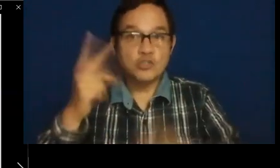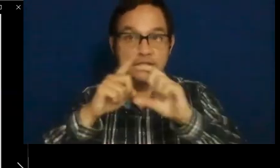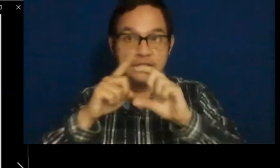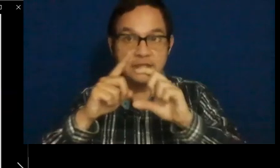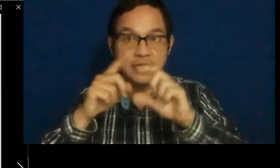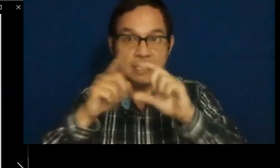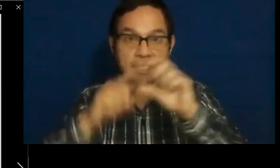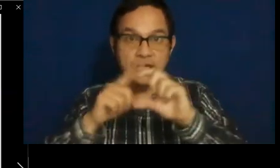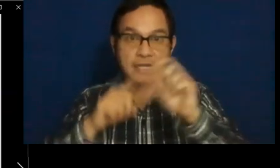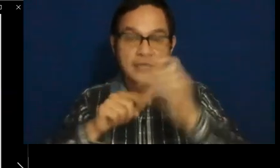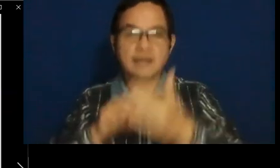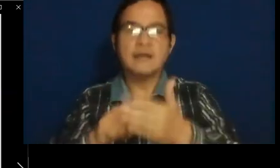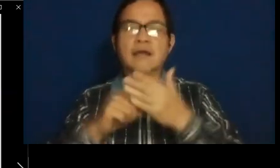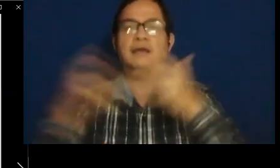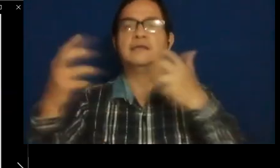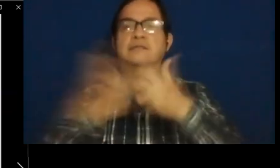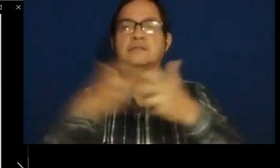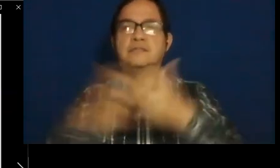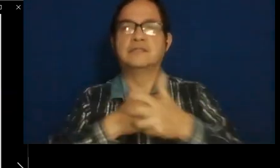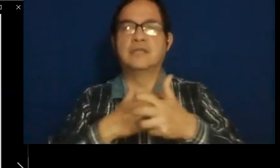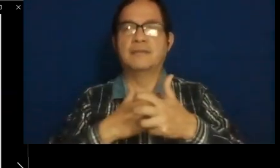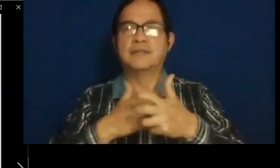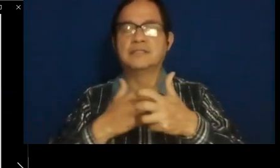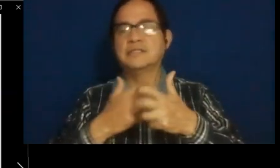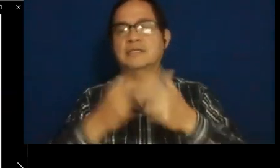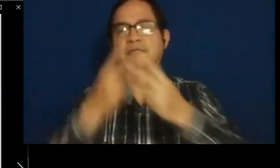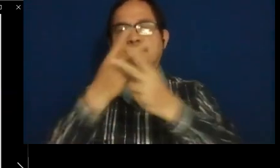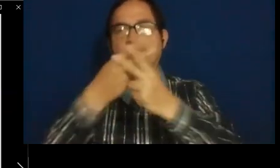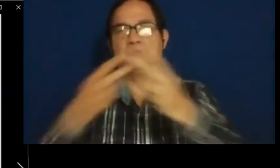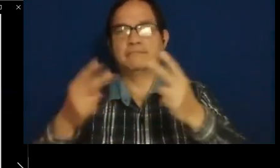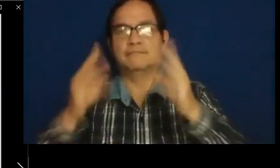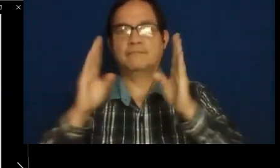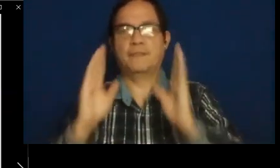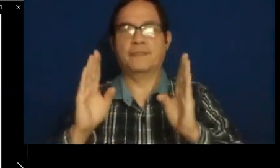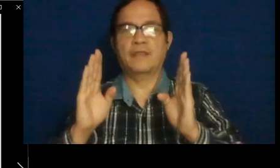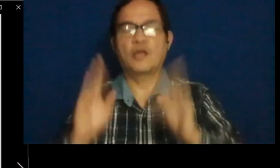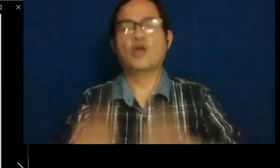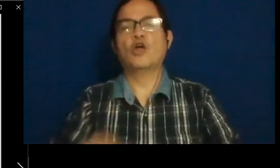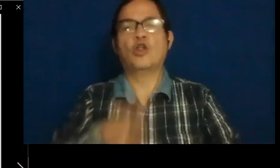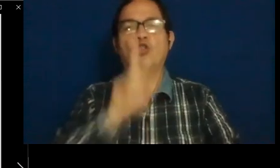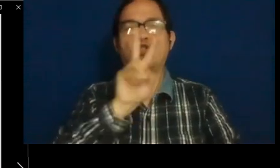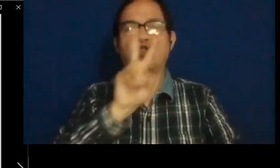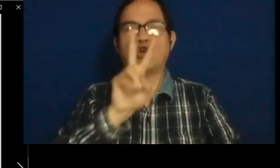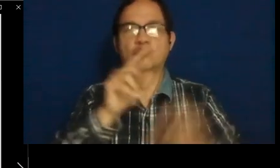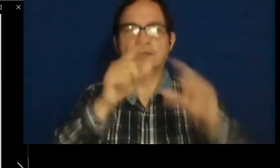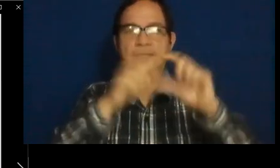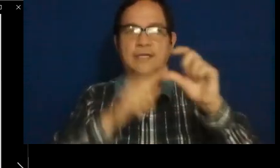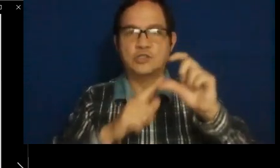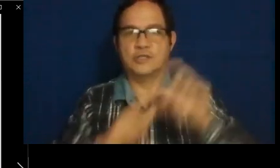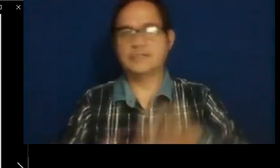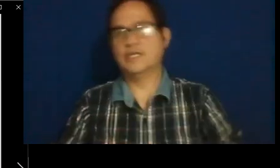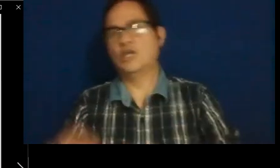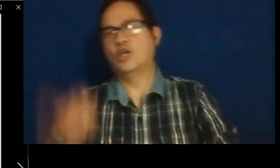a generar un sistema de ecuaciones de 2 por 2. ¿Eso qué quiere decir? Dos ecuaciones, dos incógnitas. Entonces por